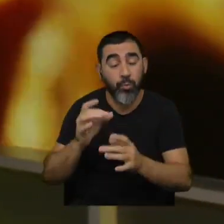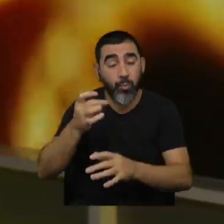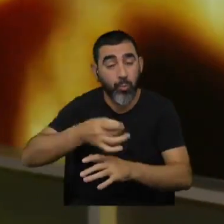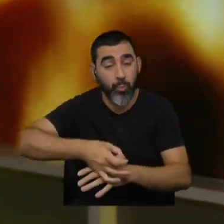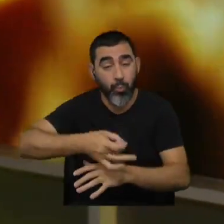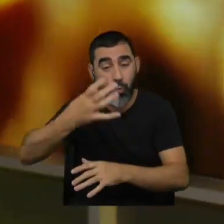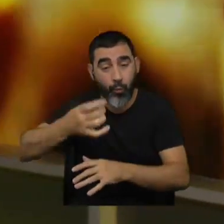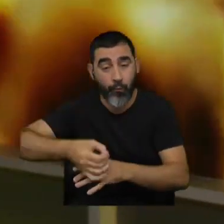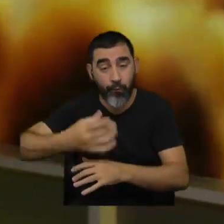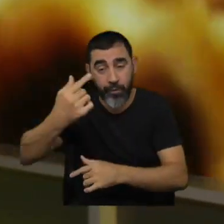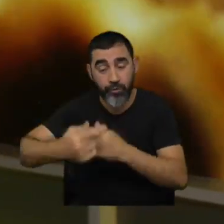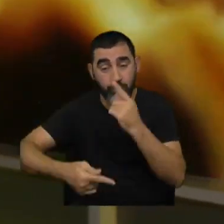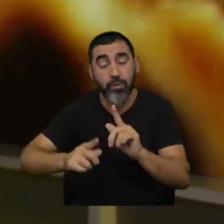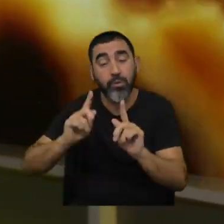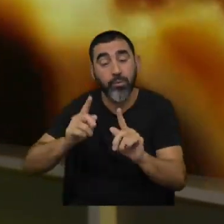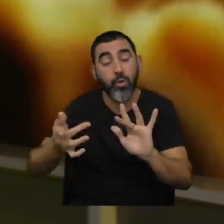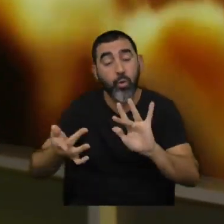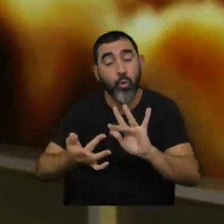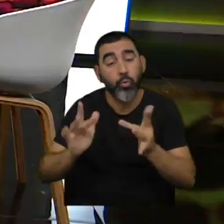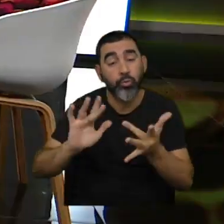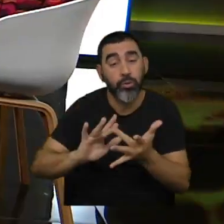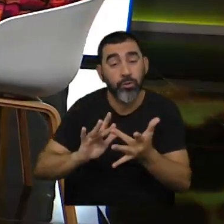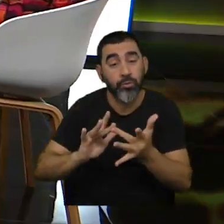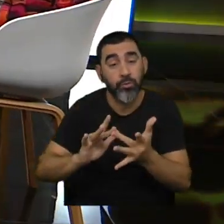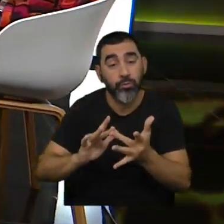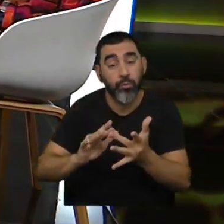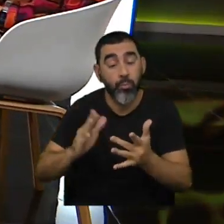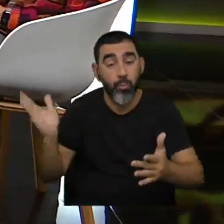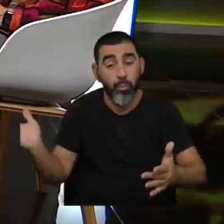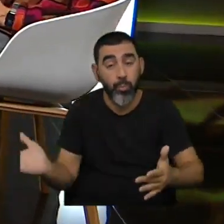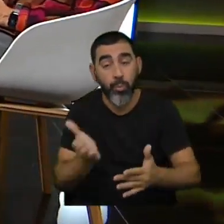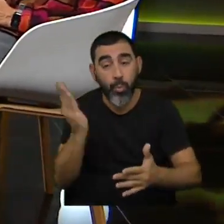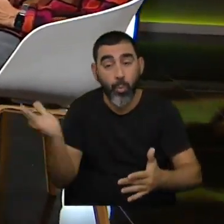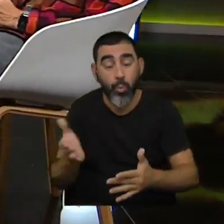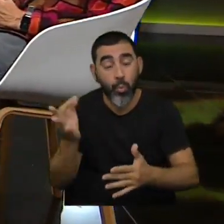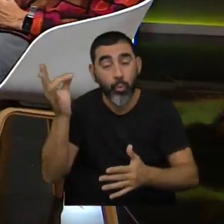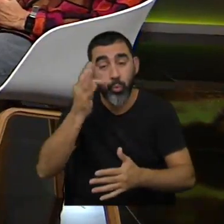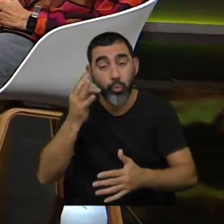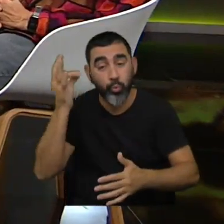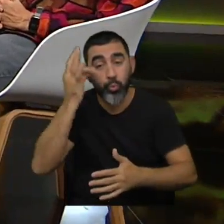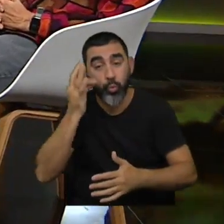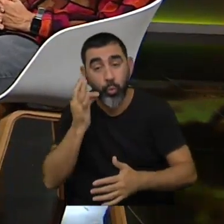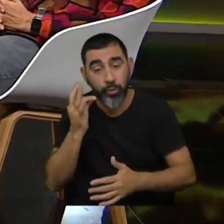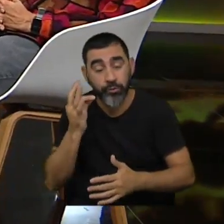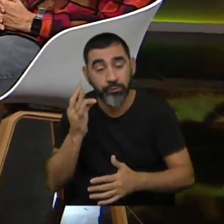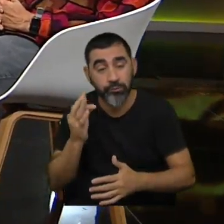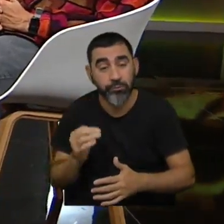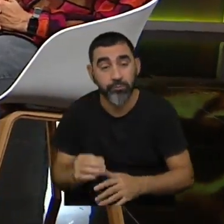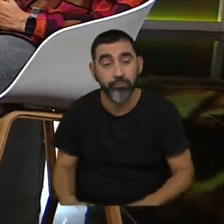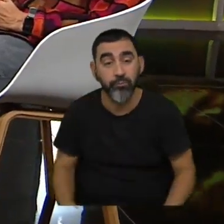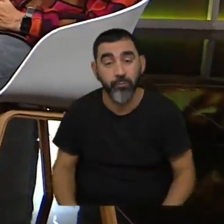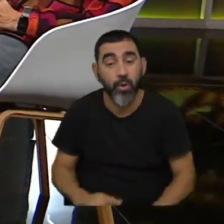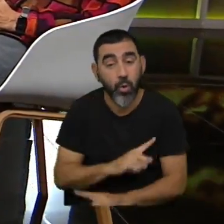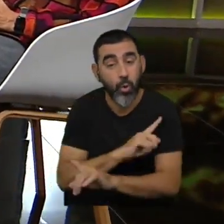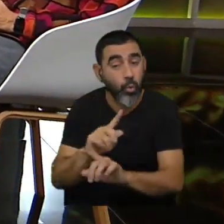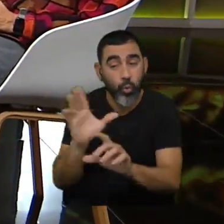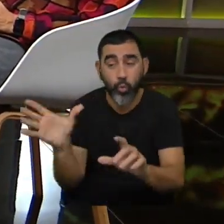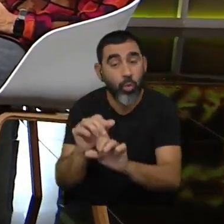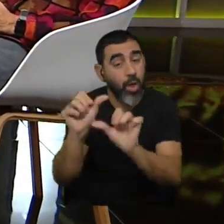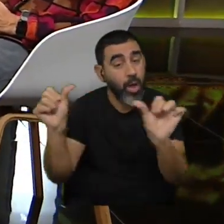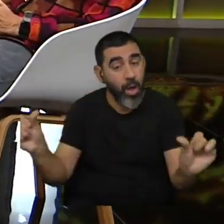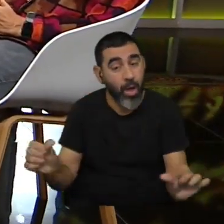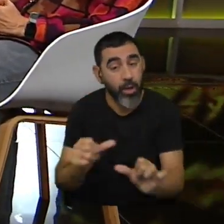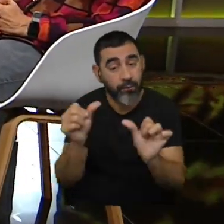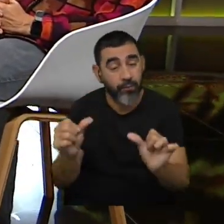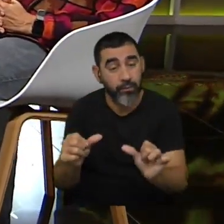los que veníamos hablando, un fuerte vínculo con la comunidad de productores, con los apicultores. Eso no se da en todas las actividades. Ahí